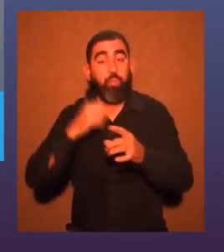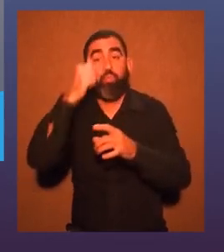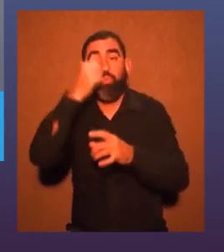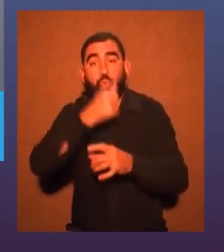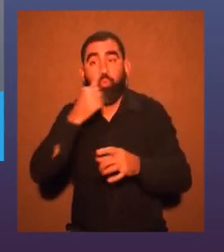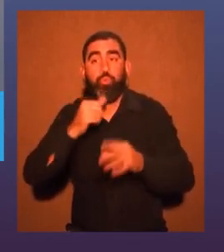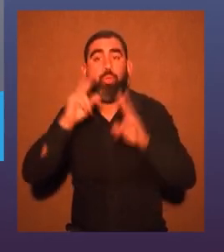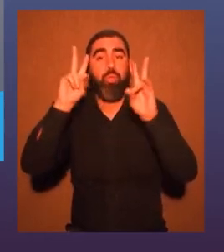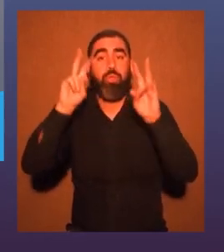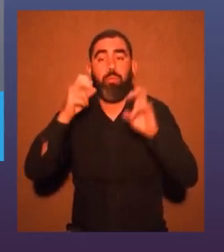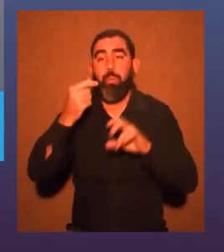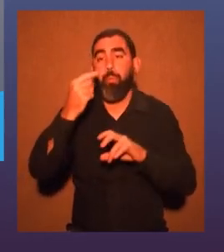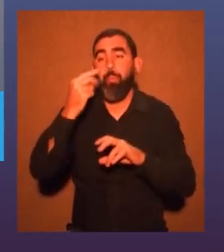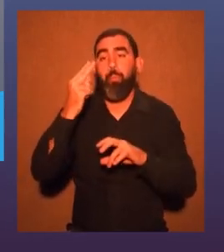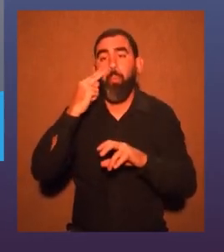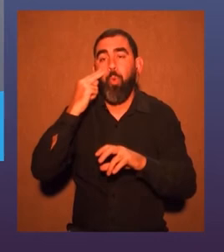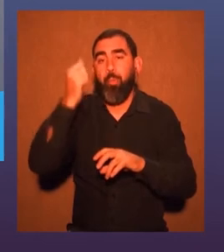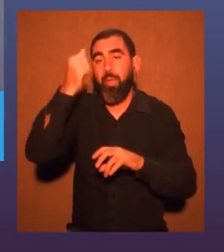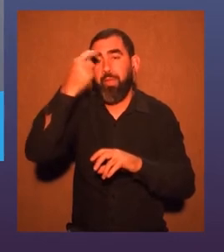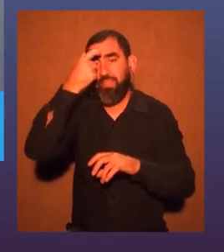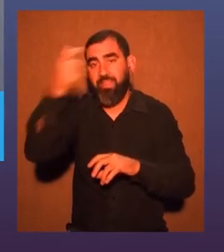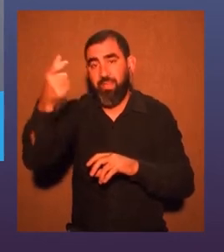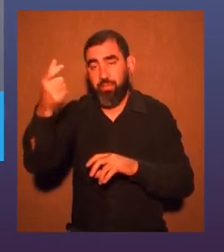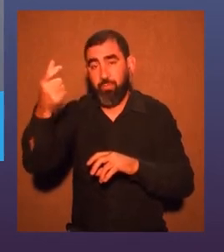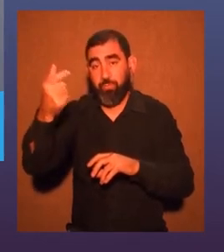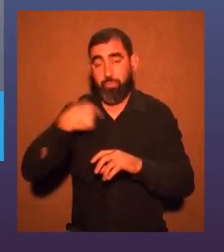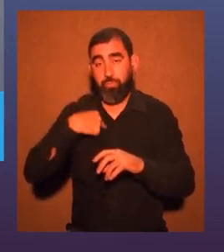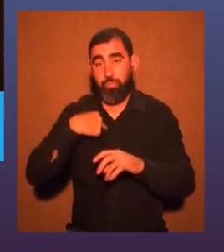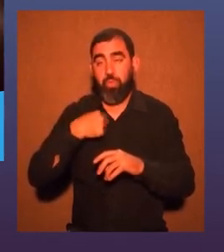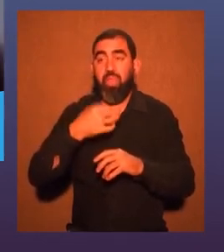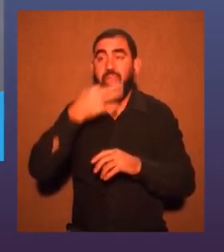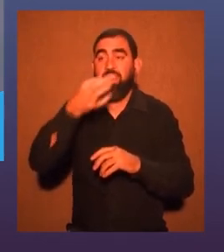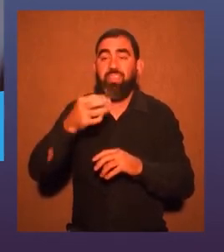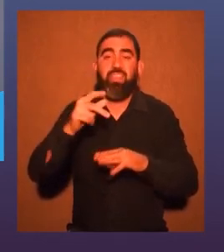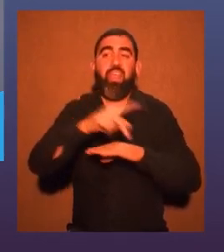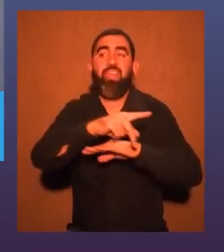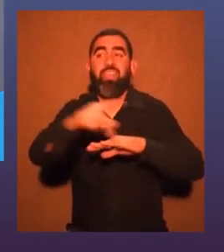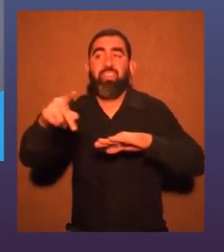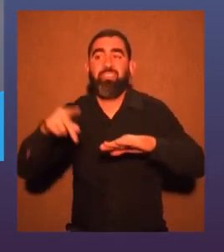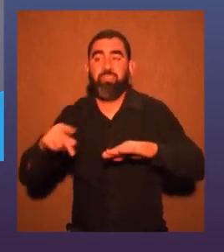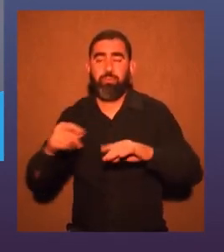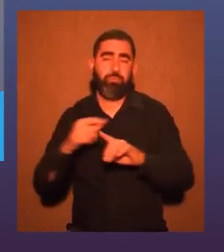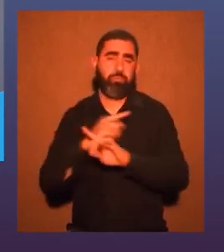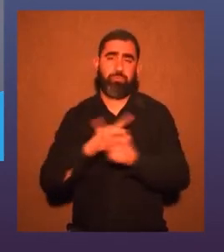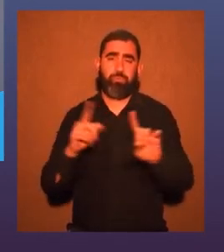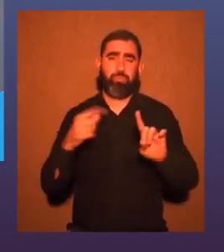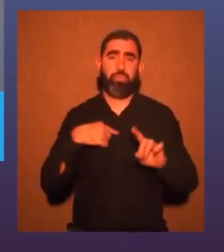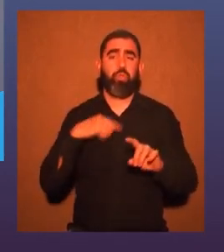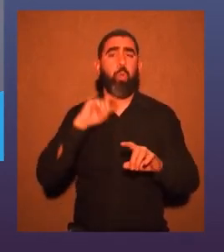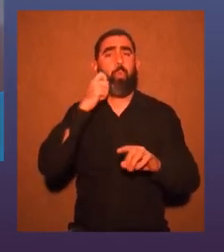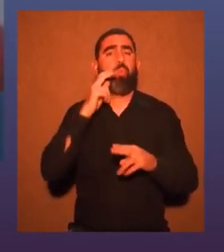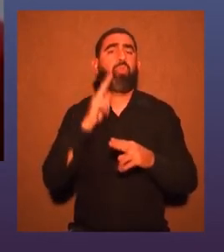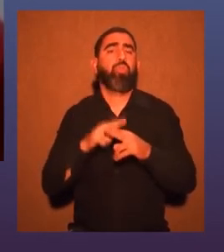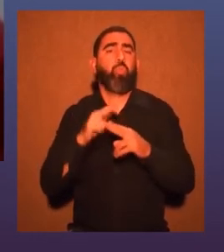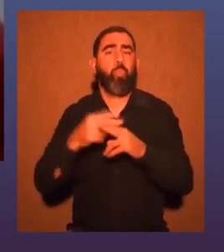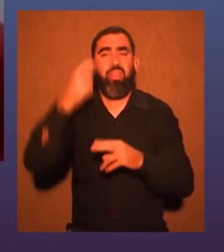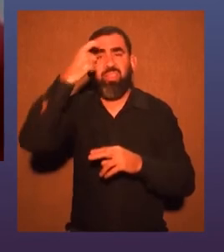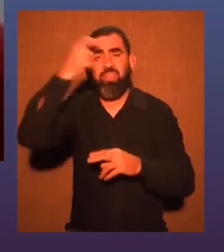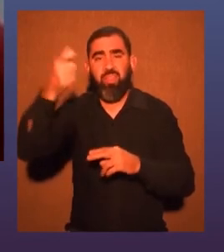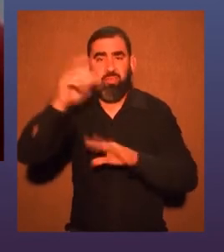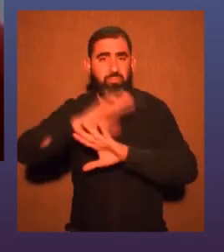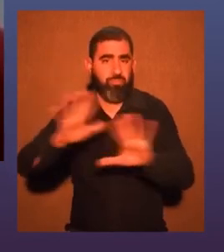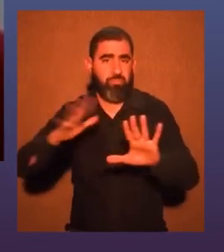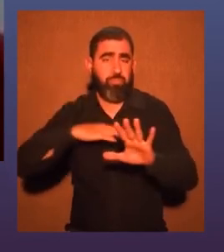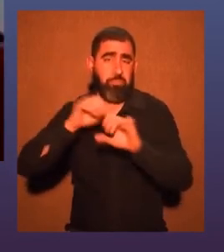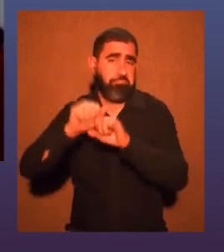solucionando un problema. Yo digo que siempre que mi trabajo, yo me siento mucho, cuando dice, el diseñador, no, mira, yo me gusta el nombre técnico, como egresé